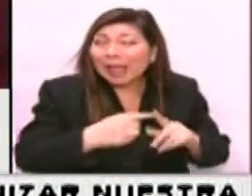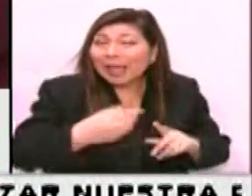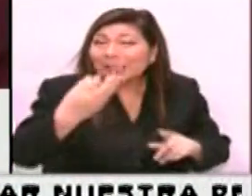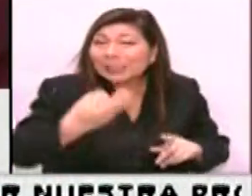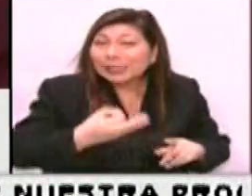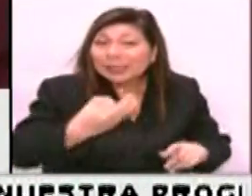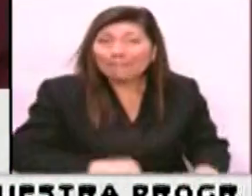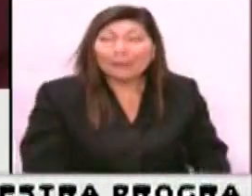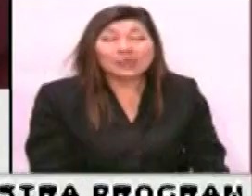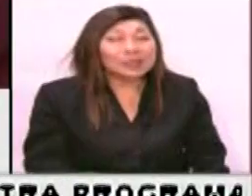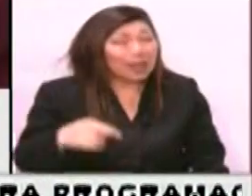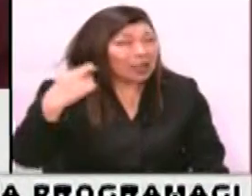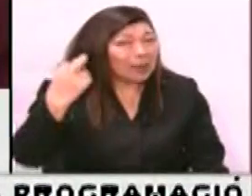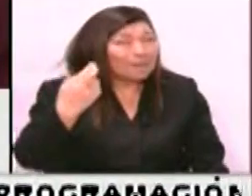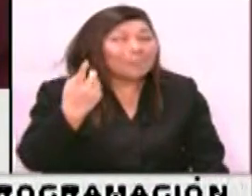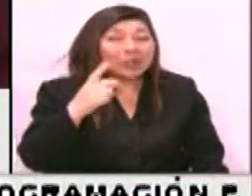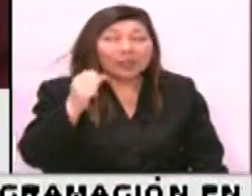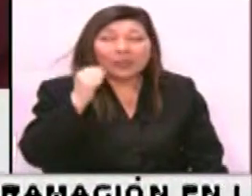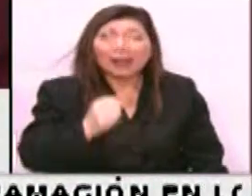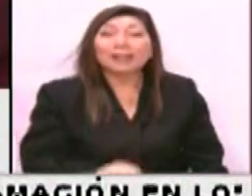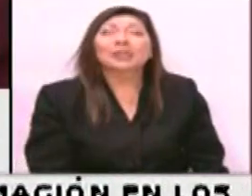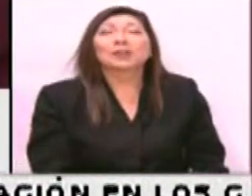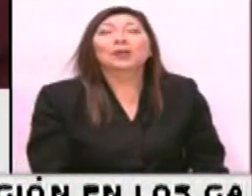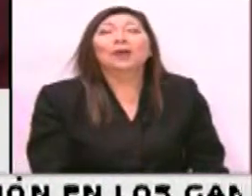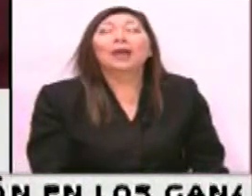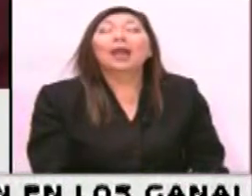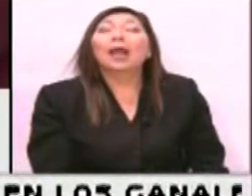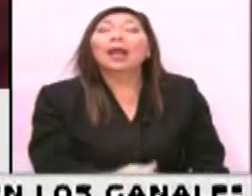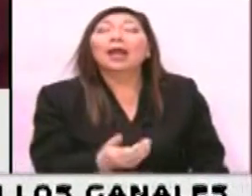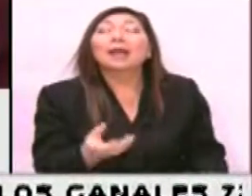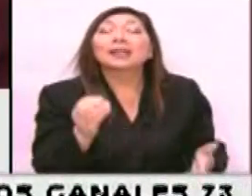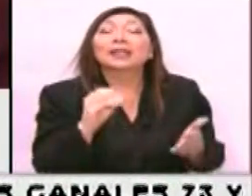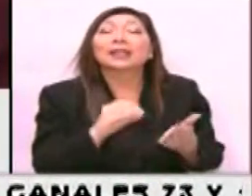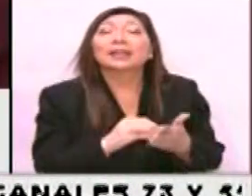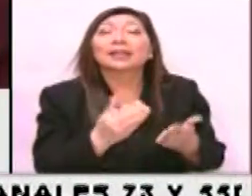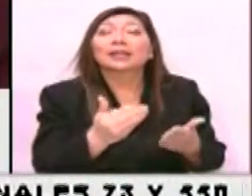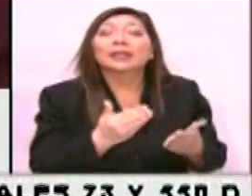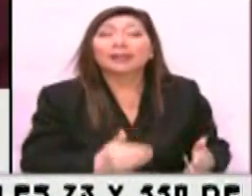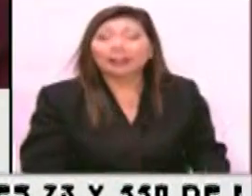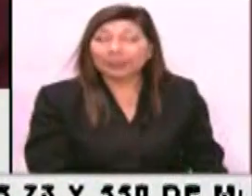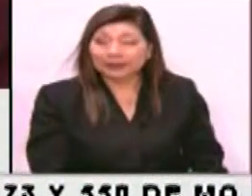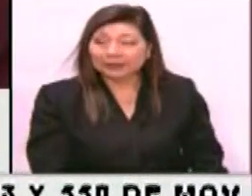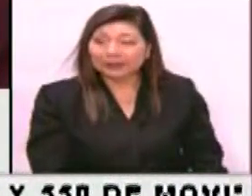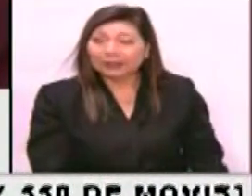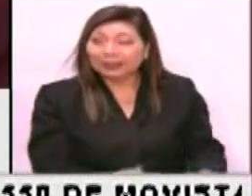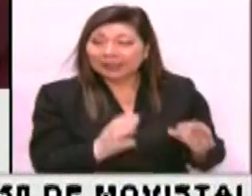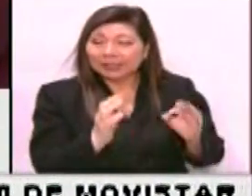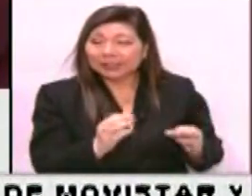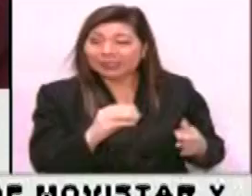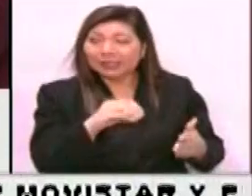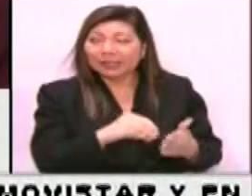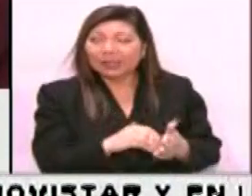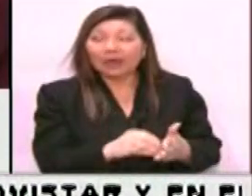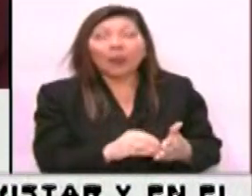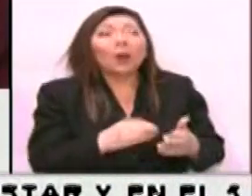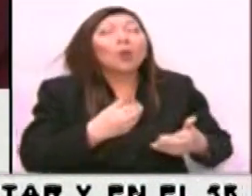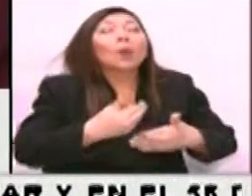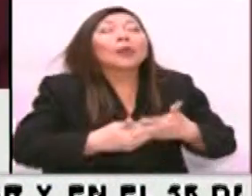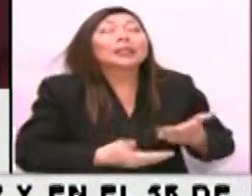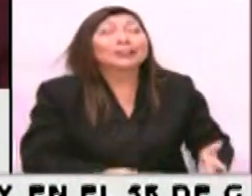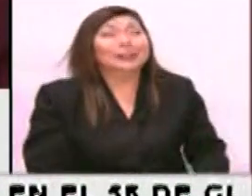especialmente en la política, en el derecho político, hay que tener siempre, hay que estar siempre atento a las